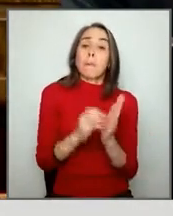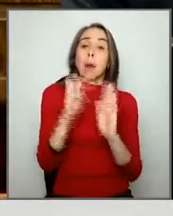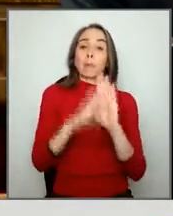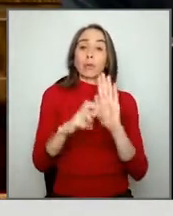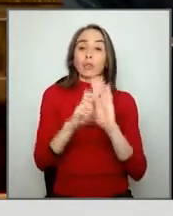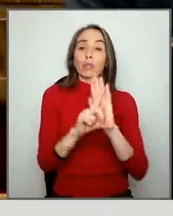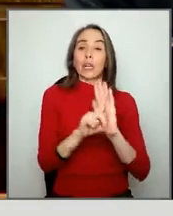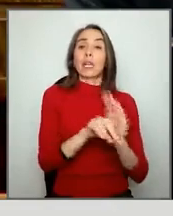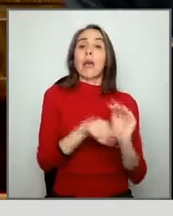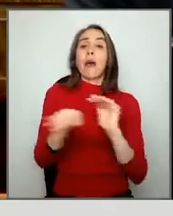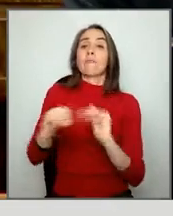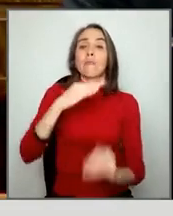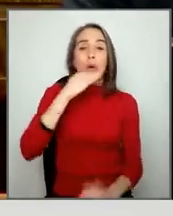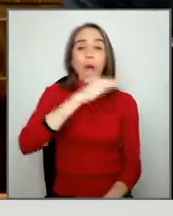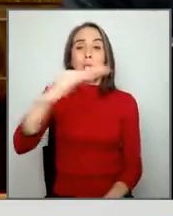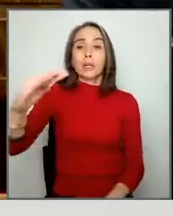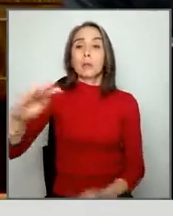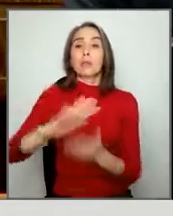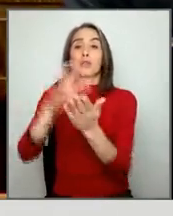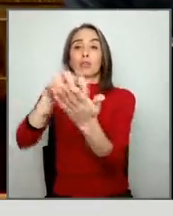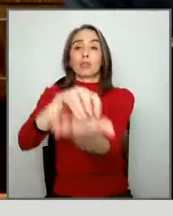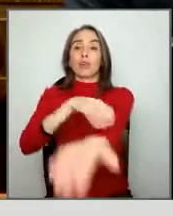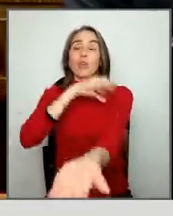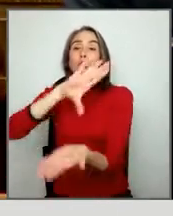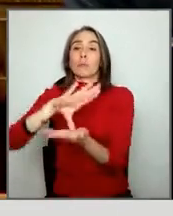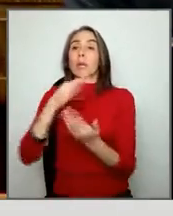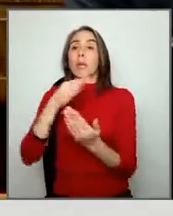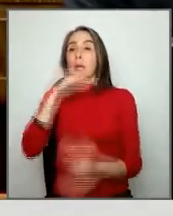agricultura y de todo el país he dicho gracias señor presidente